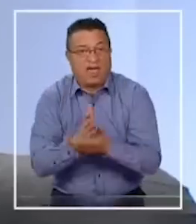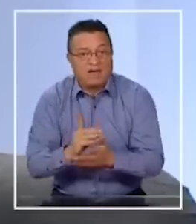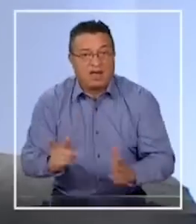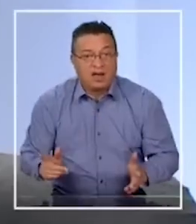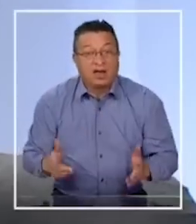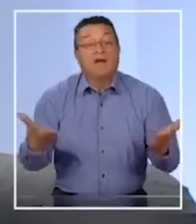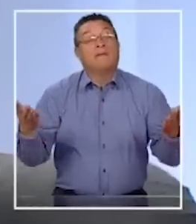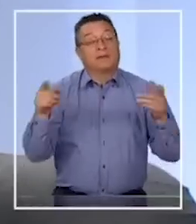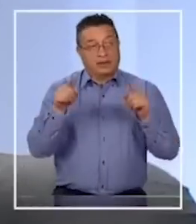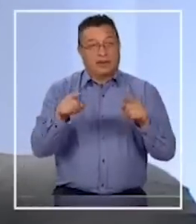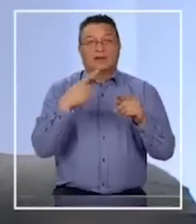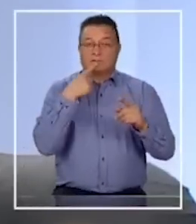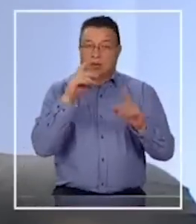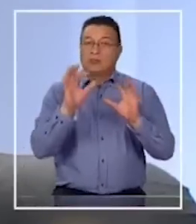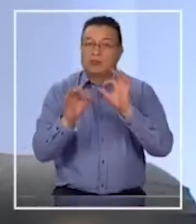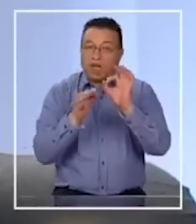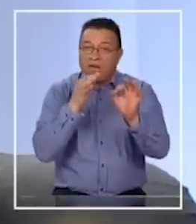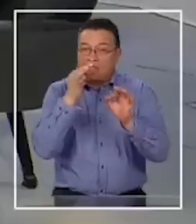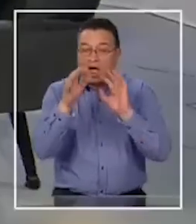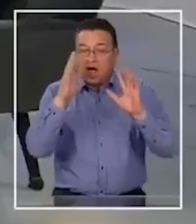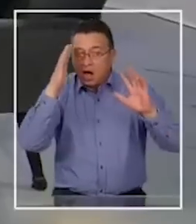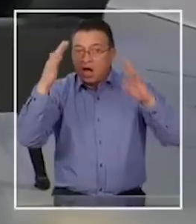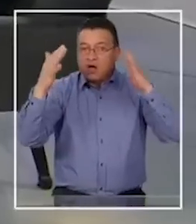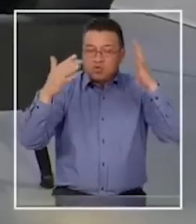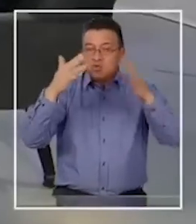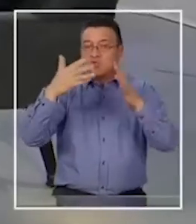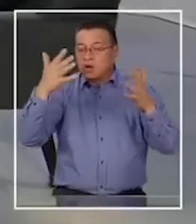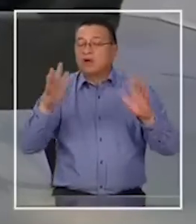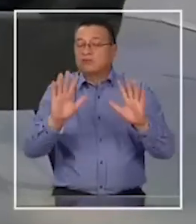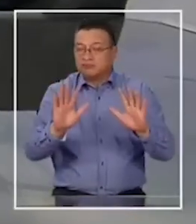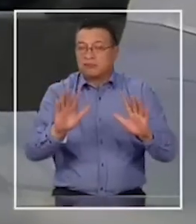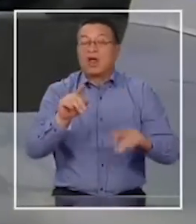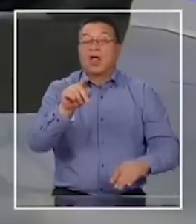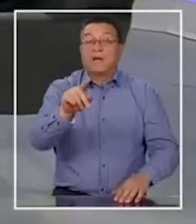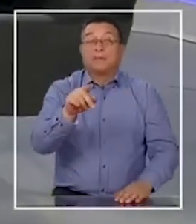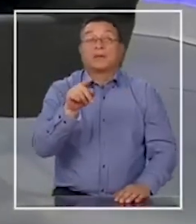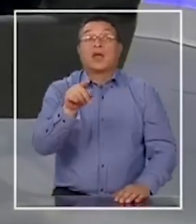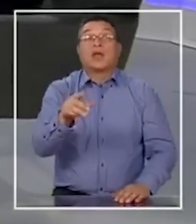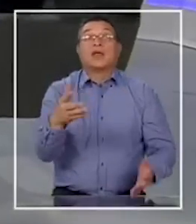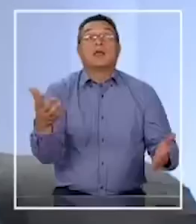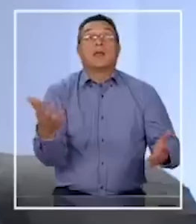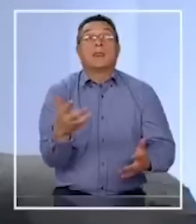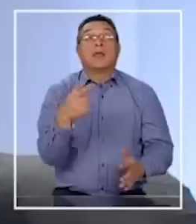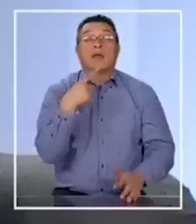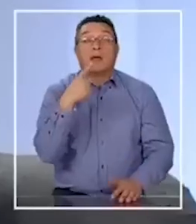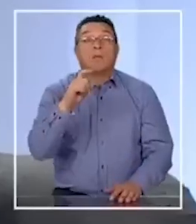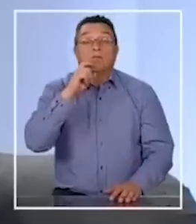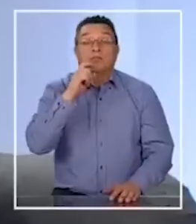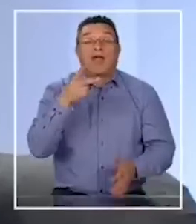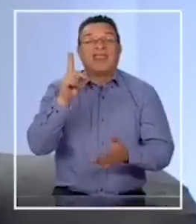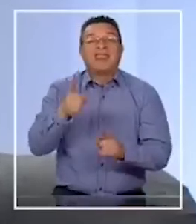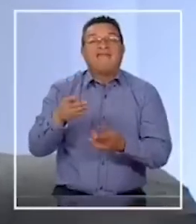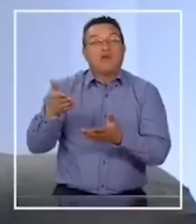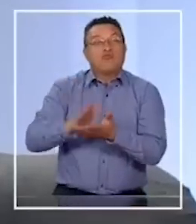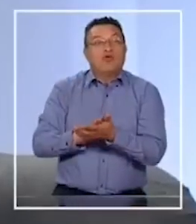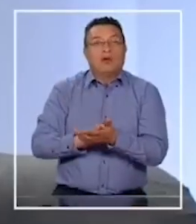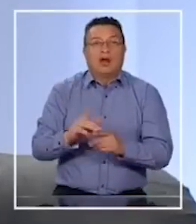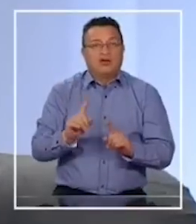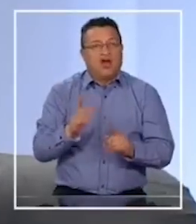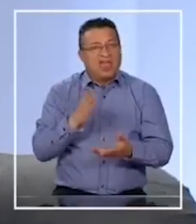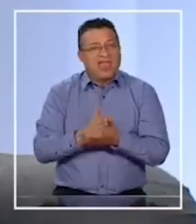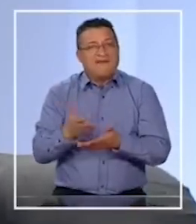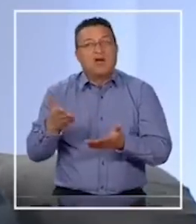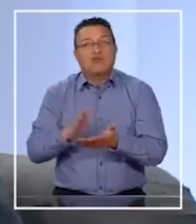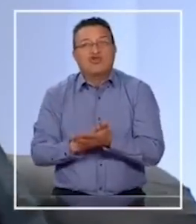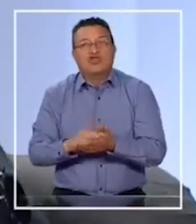porque en los discursos se configuran realidades la utilizar que en quién tiene que morir que no tendría que morir nadie